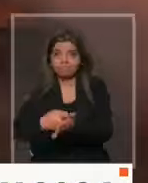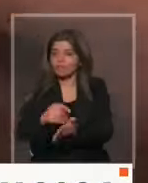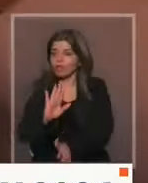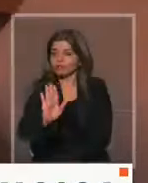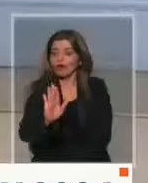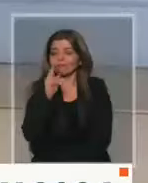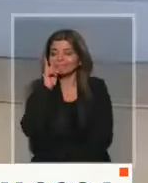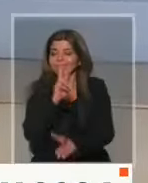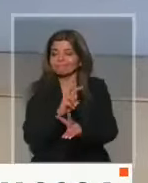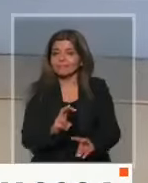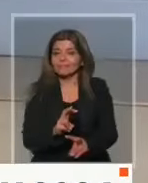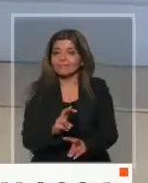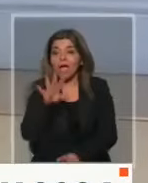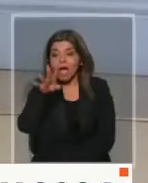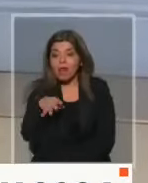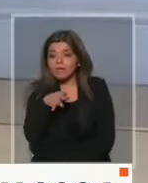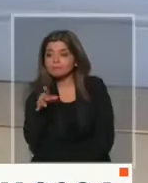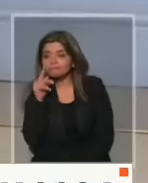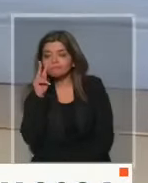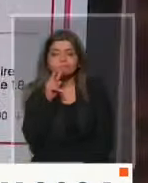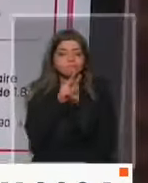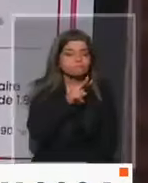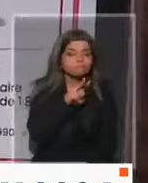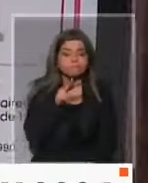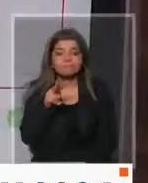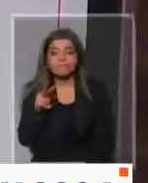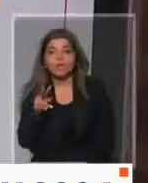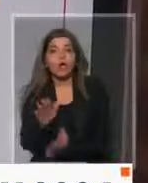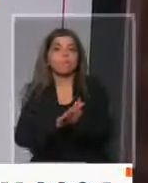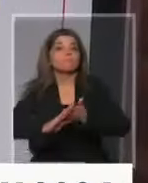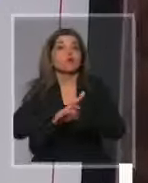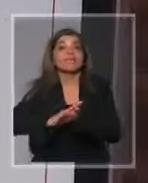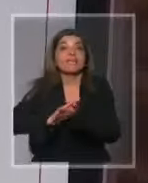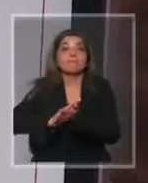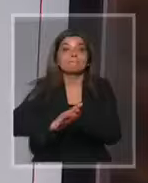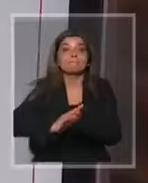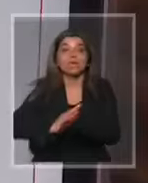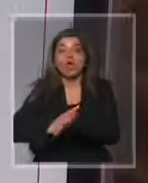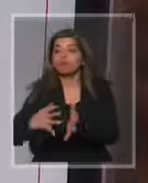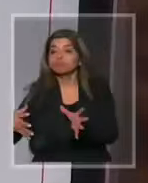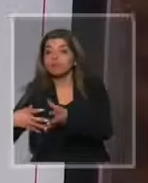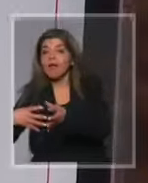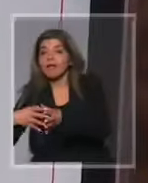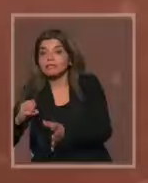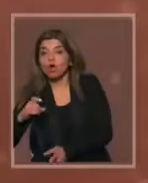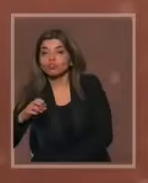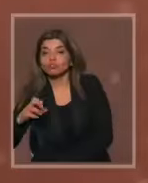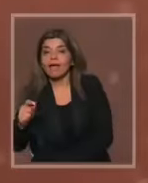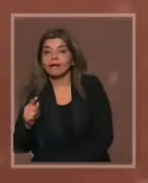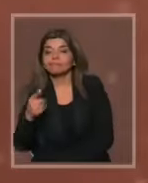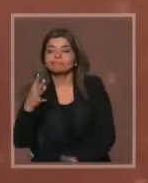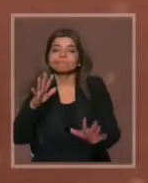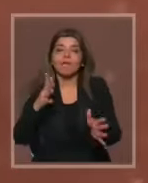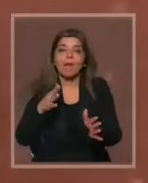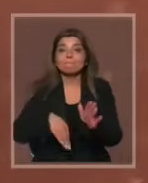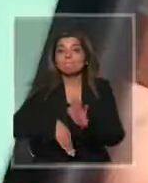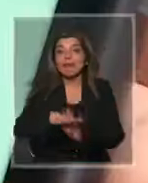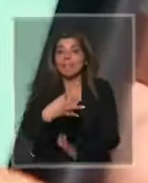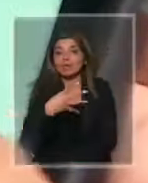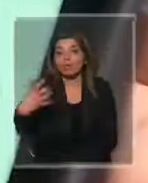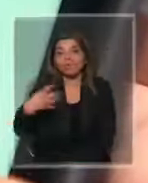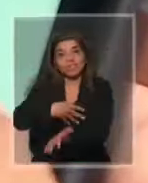también hay páginas que ayudan a monitorear las ofertas como canasta o scart el Cyber monday proyecta vender más de 400